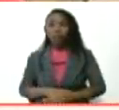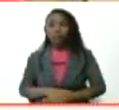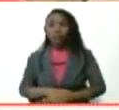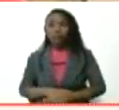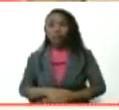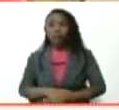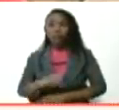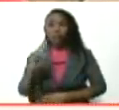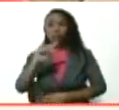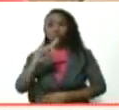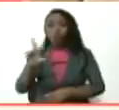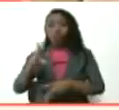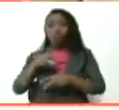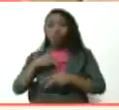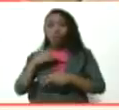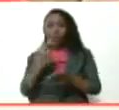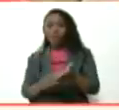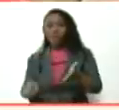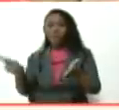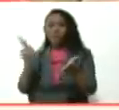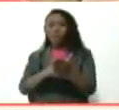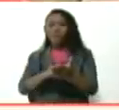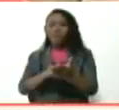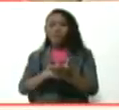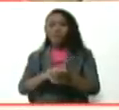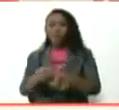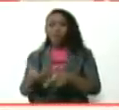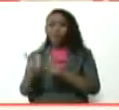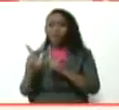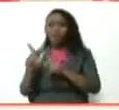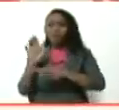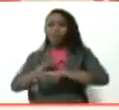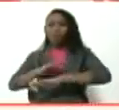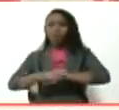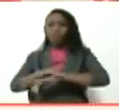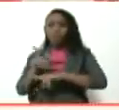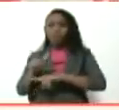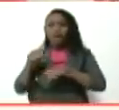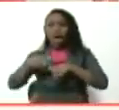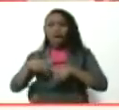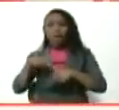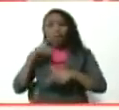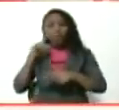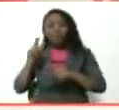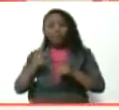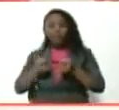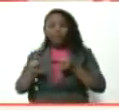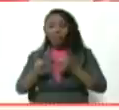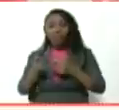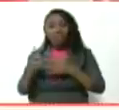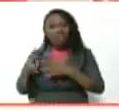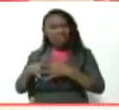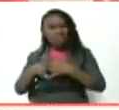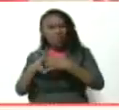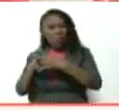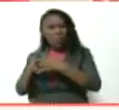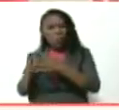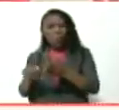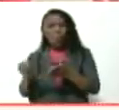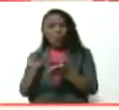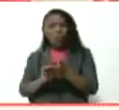y no solo asumiendo, sino reivindicando la autoría de los hechos con una precisión. Estados Unidos,